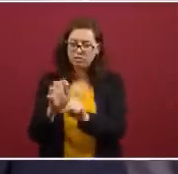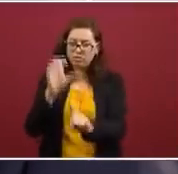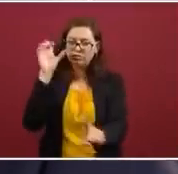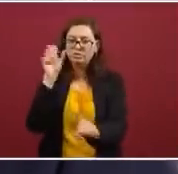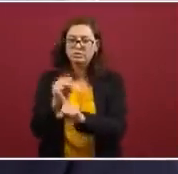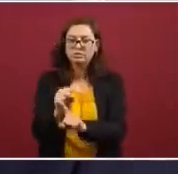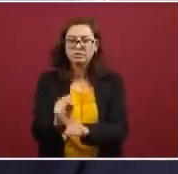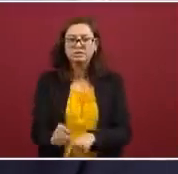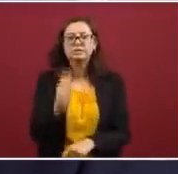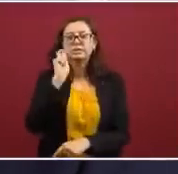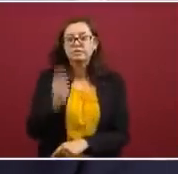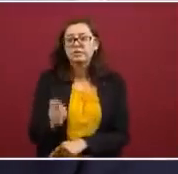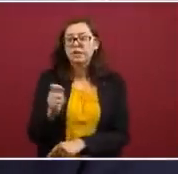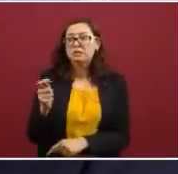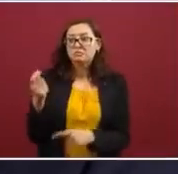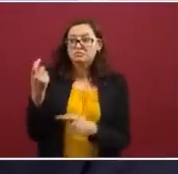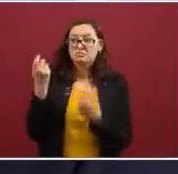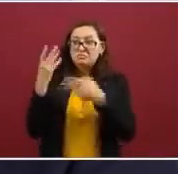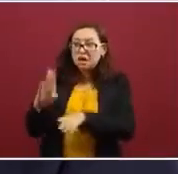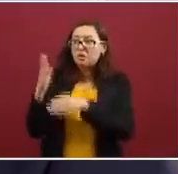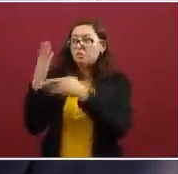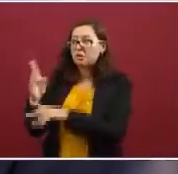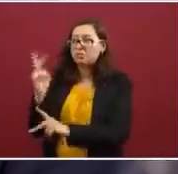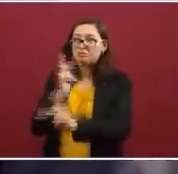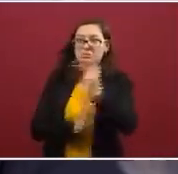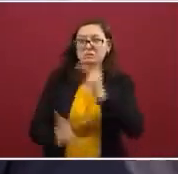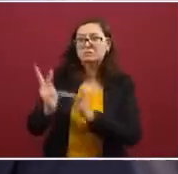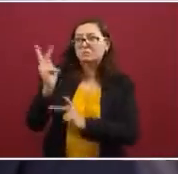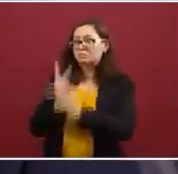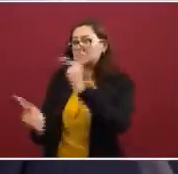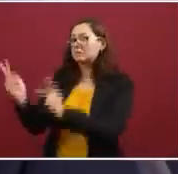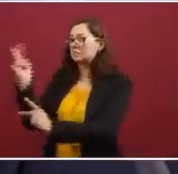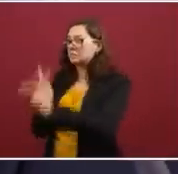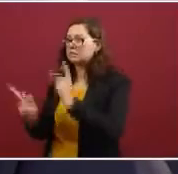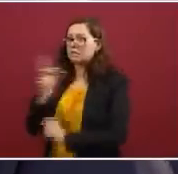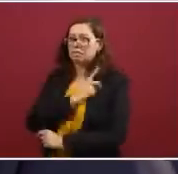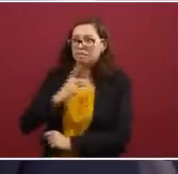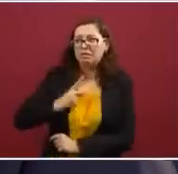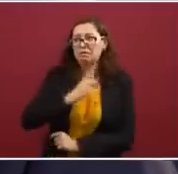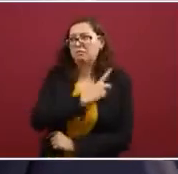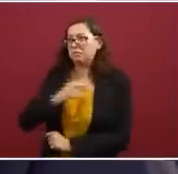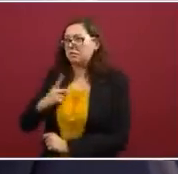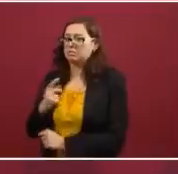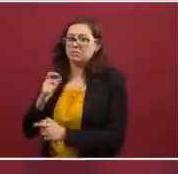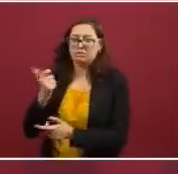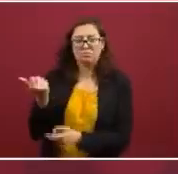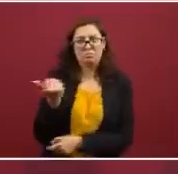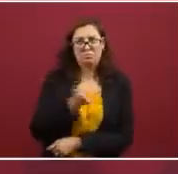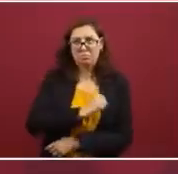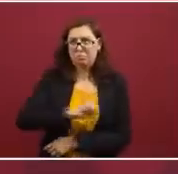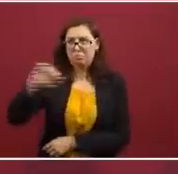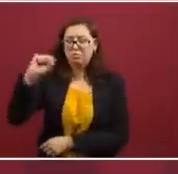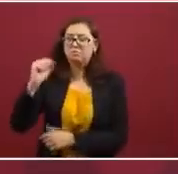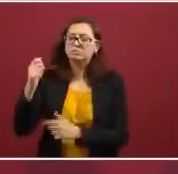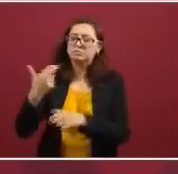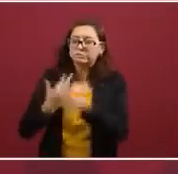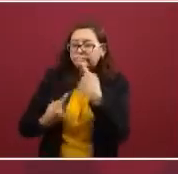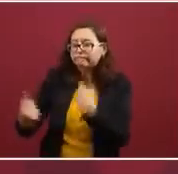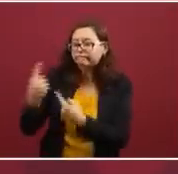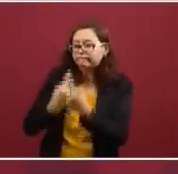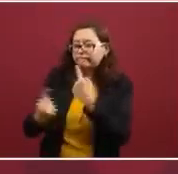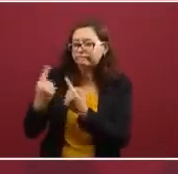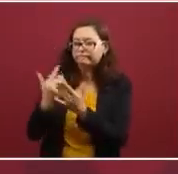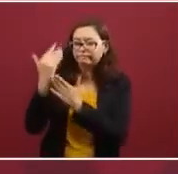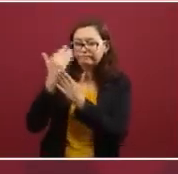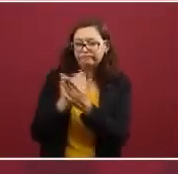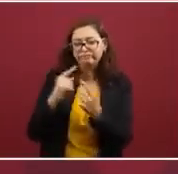una parte de su deuda con 3 de las principales instituciones de la banca internacional.